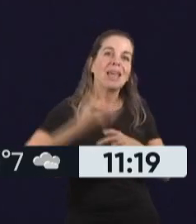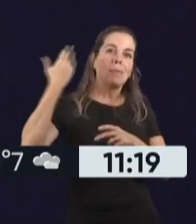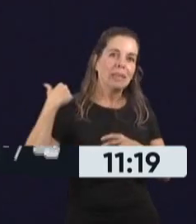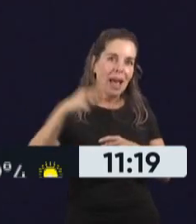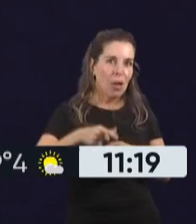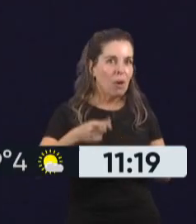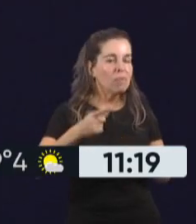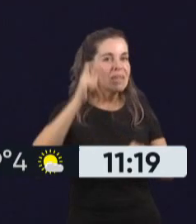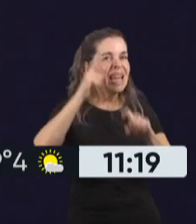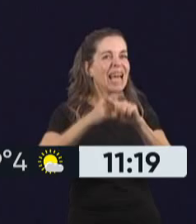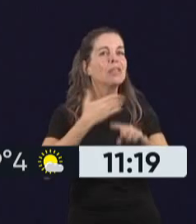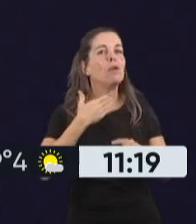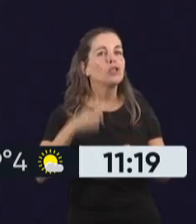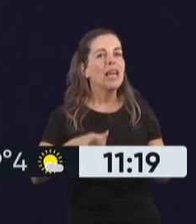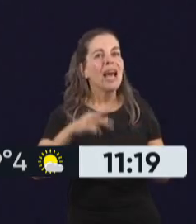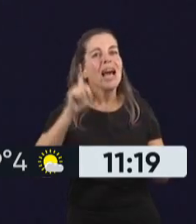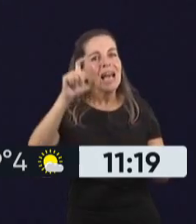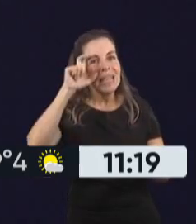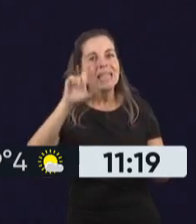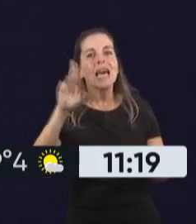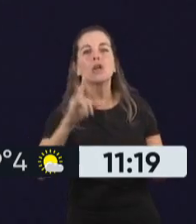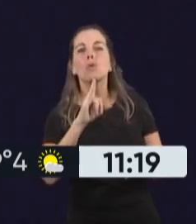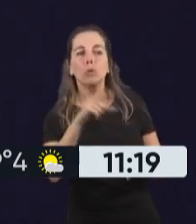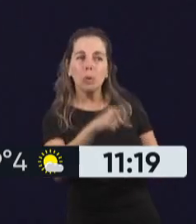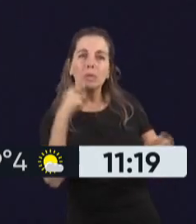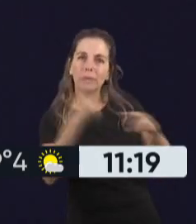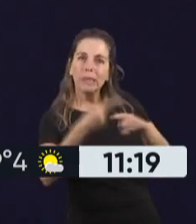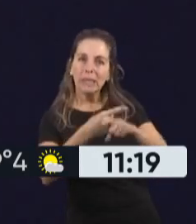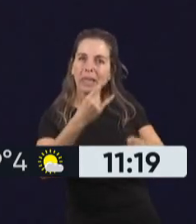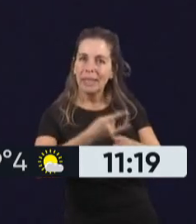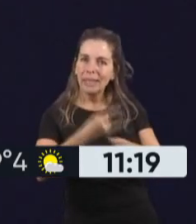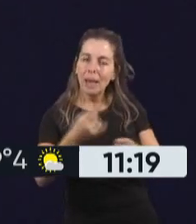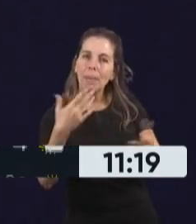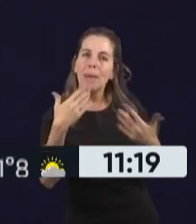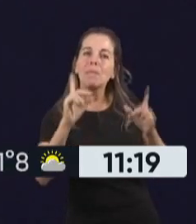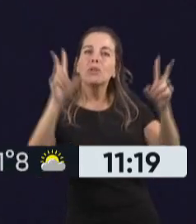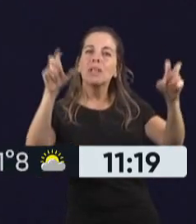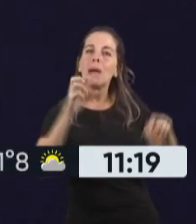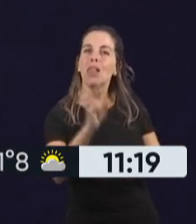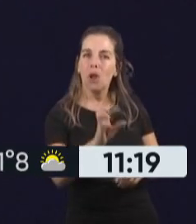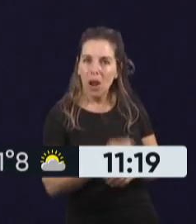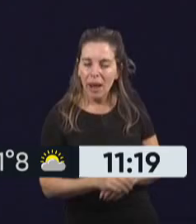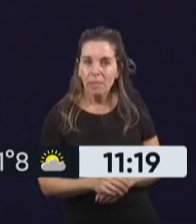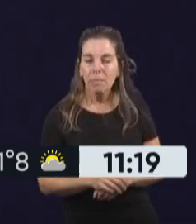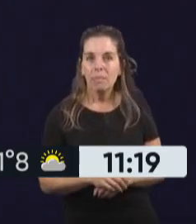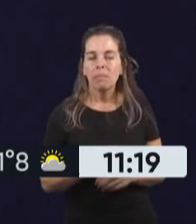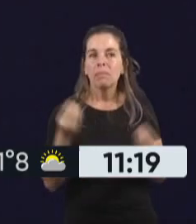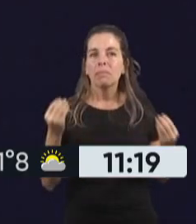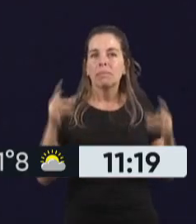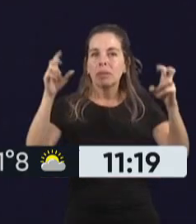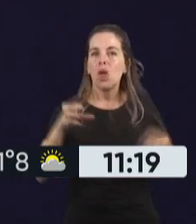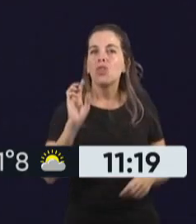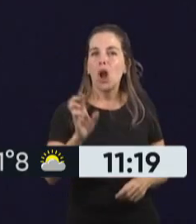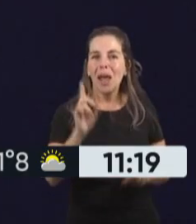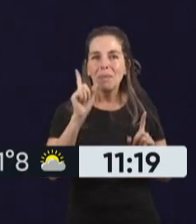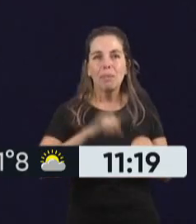por ese tema, muy divertido, dicho sea de paso, debo reconocértelo. A ver, el dólar, desde que